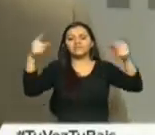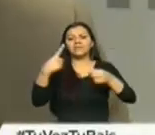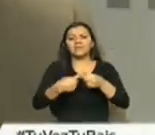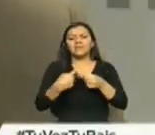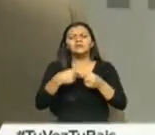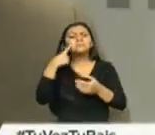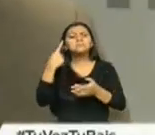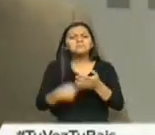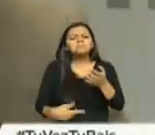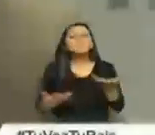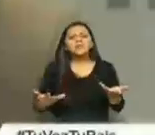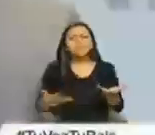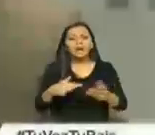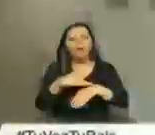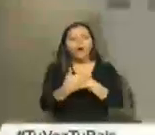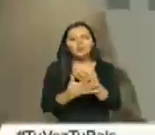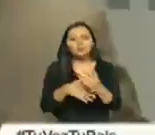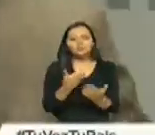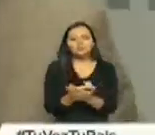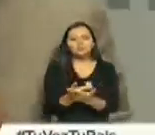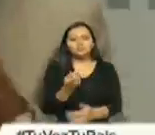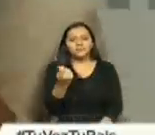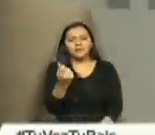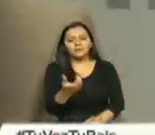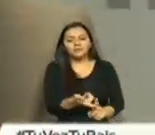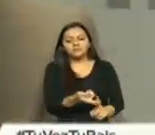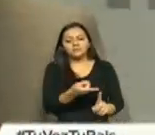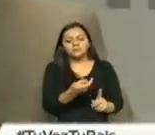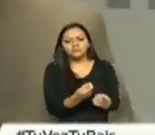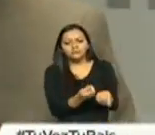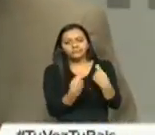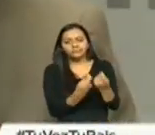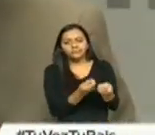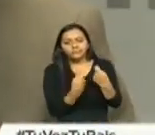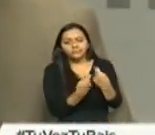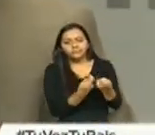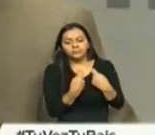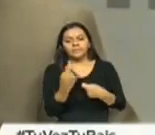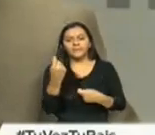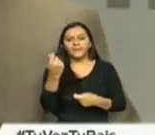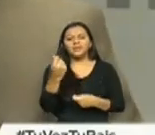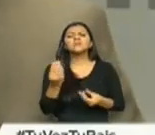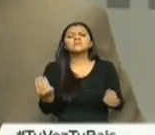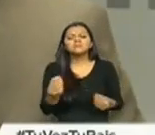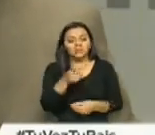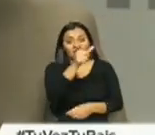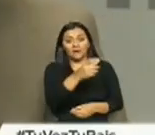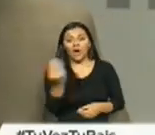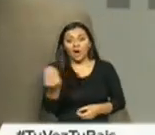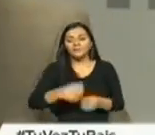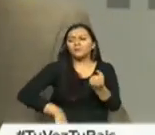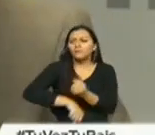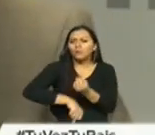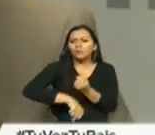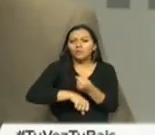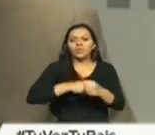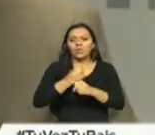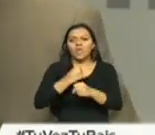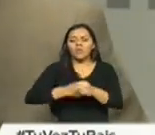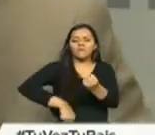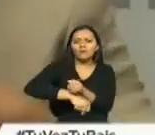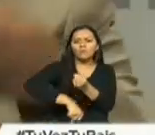con fines de explotación económica. Esto es, para que ejerzan actividades como